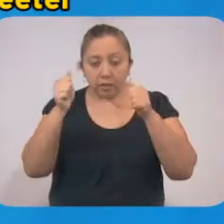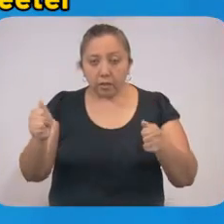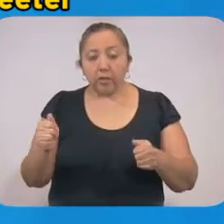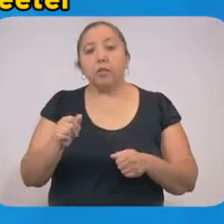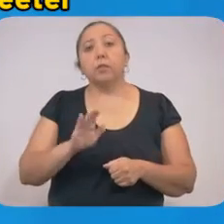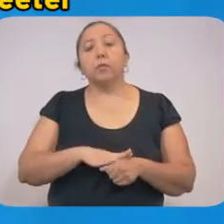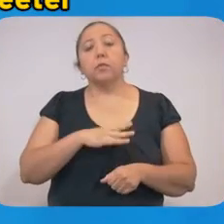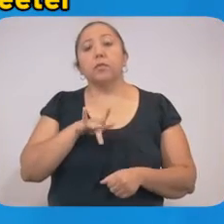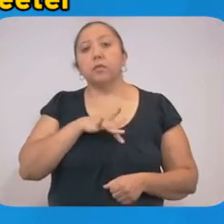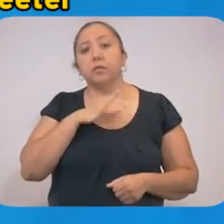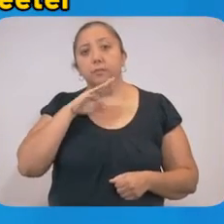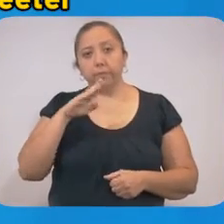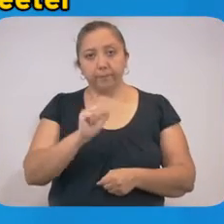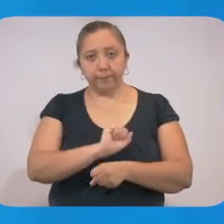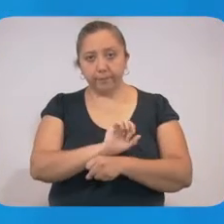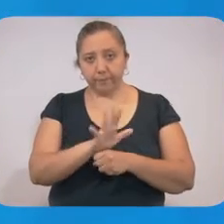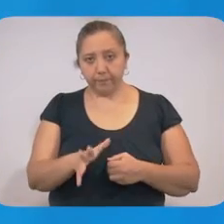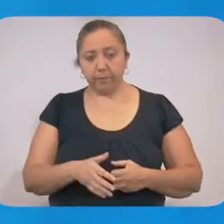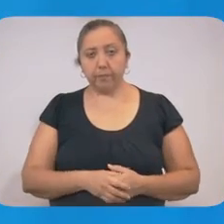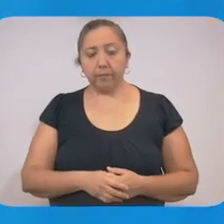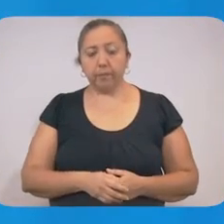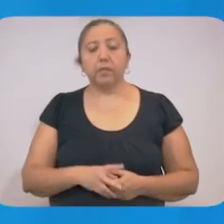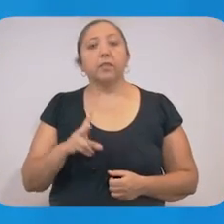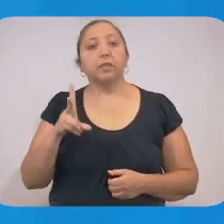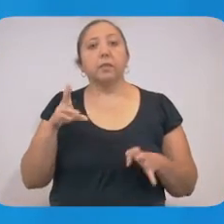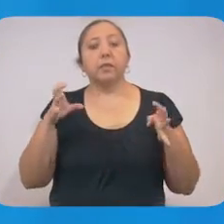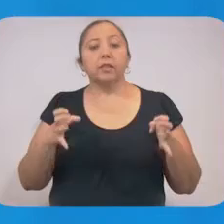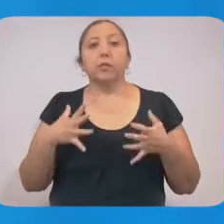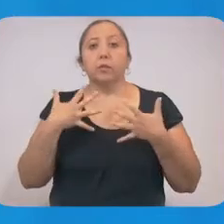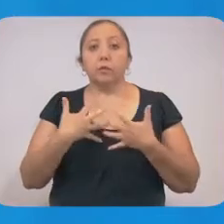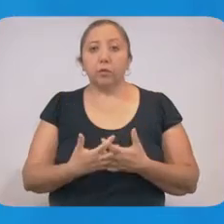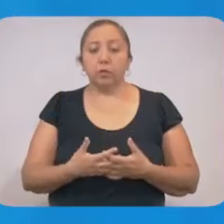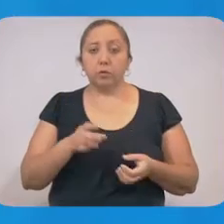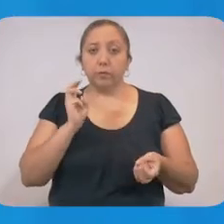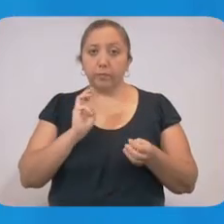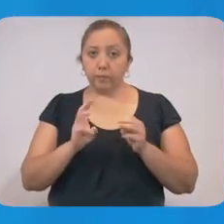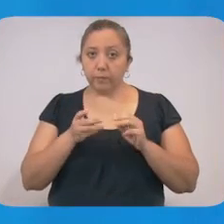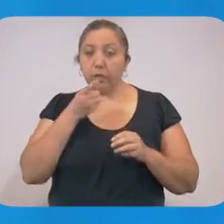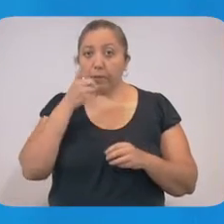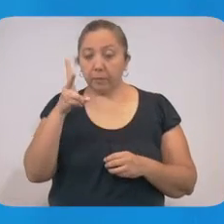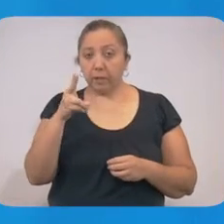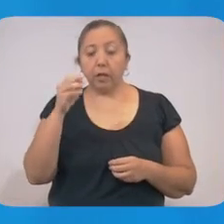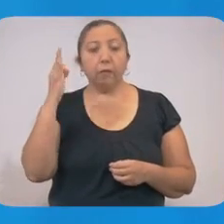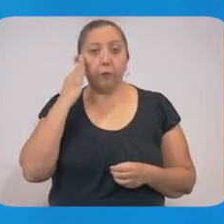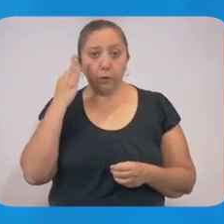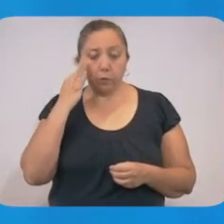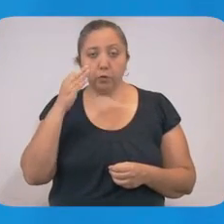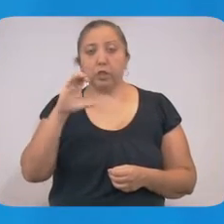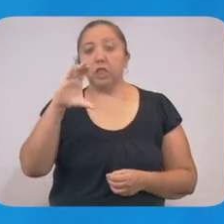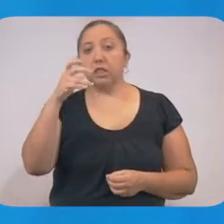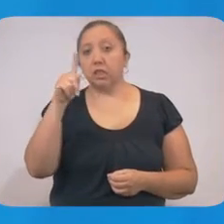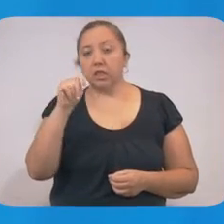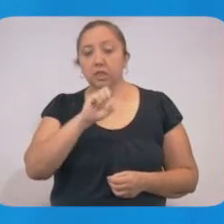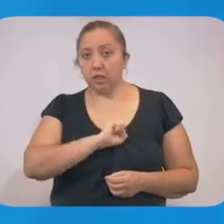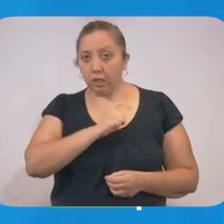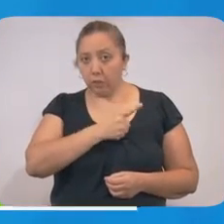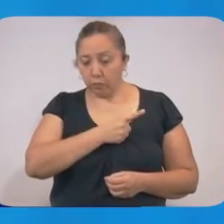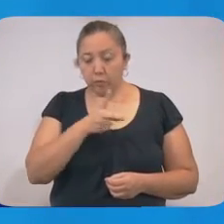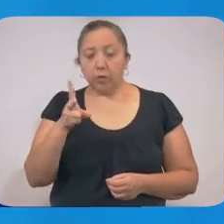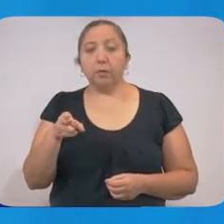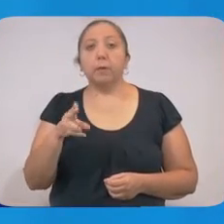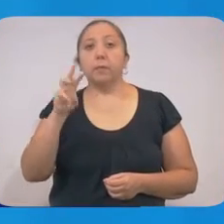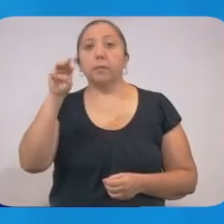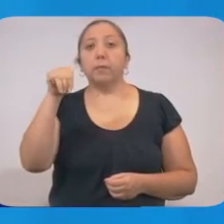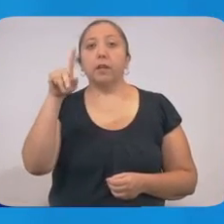ante los síntomas de coronavirus. También está en funcionamiento el chat de la salud vía la red social de Facebook. La